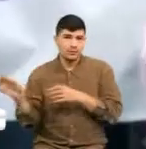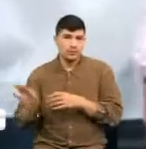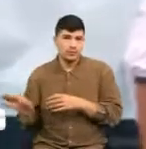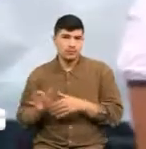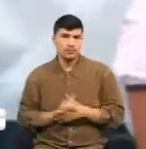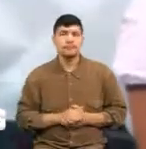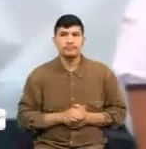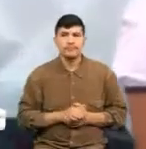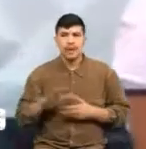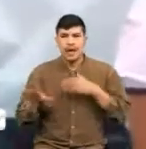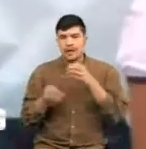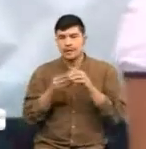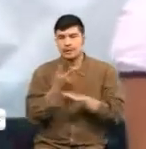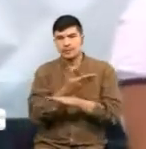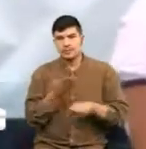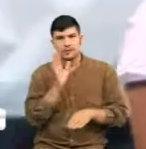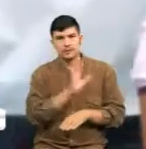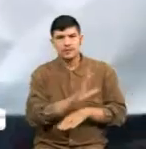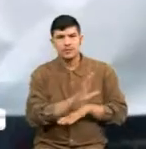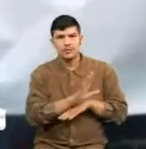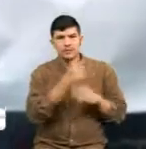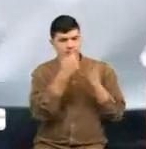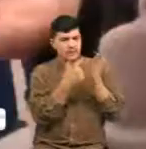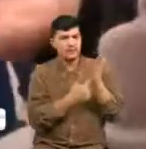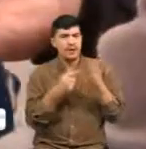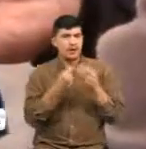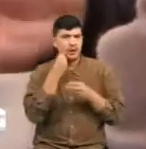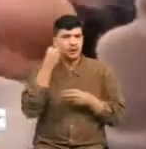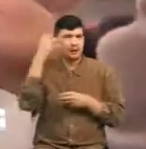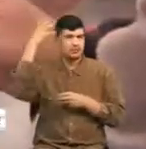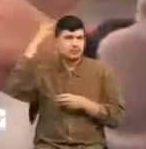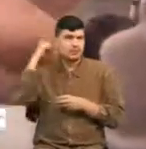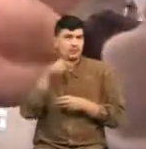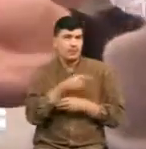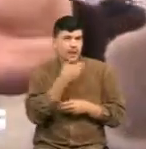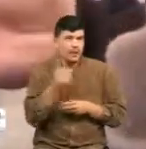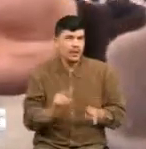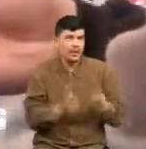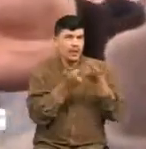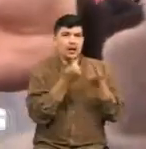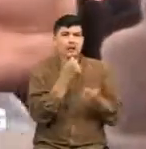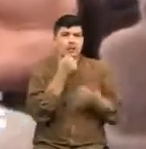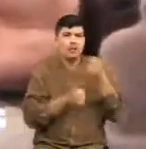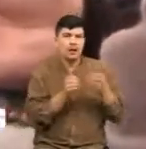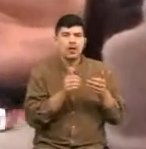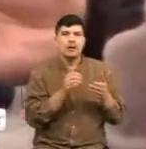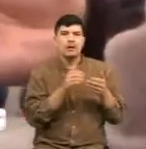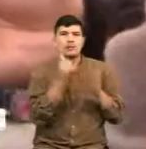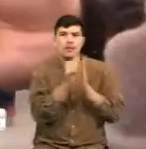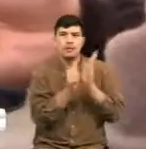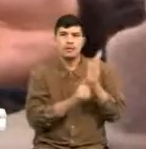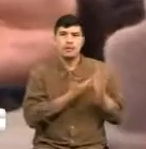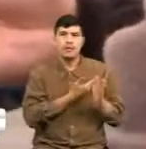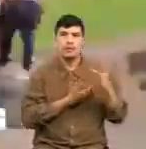pues lo que se ha reclamado también de la minuta en los hogares tradicionales, que se iba a mejorar y se iba a mejorar el paquete de las madres FAMI, lo cual esto no